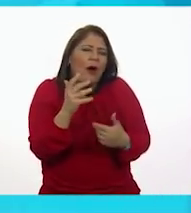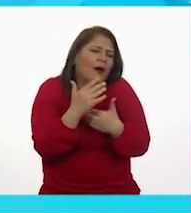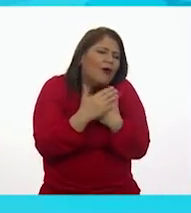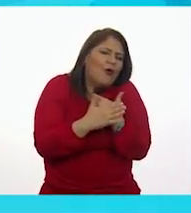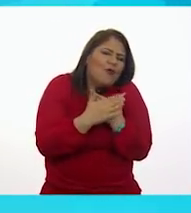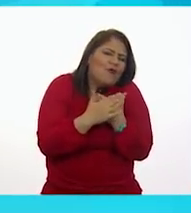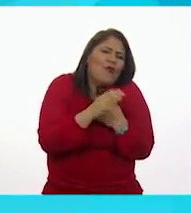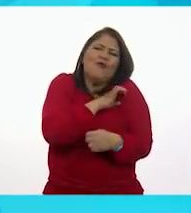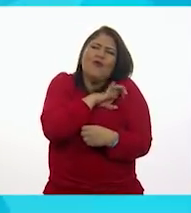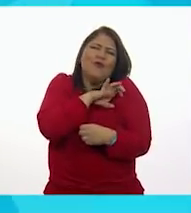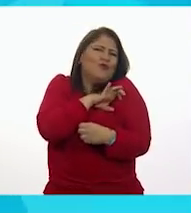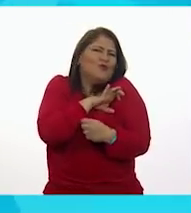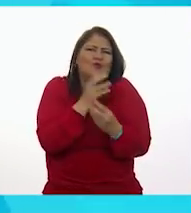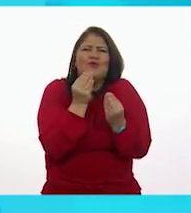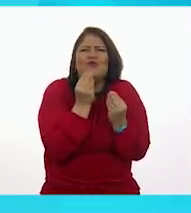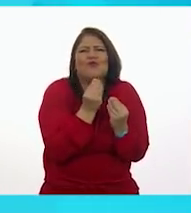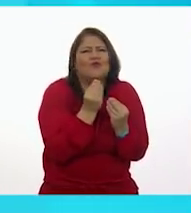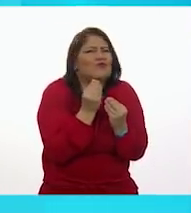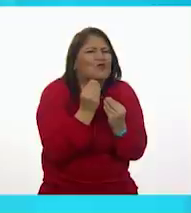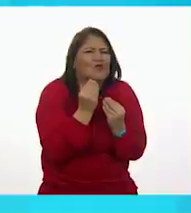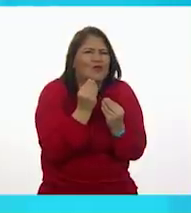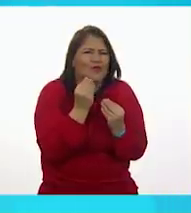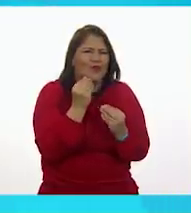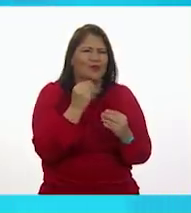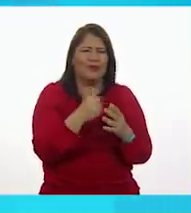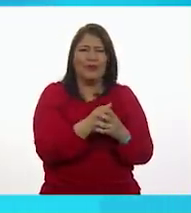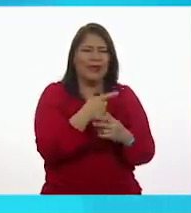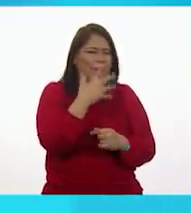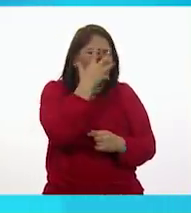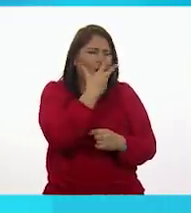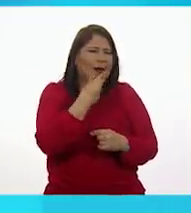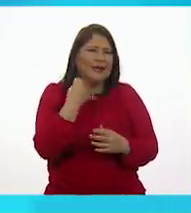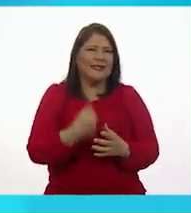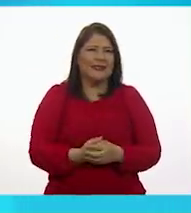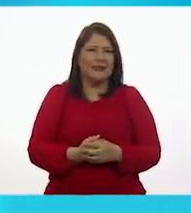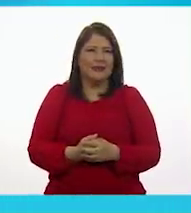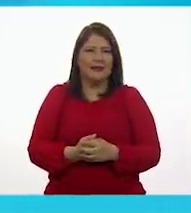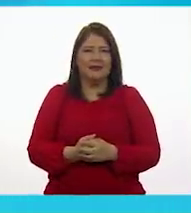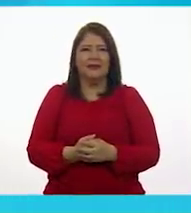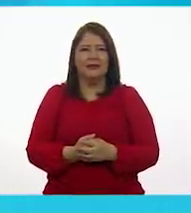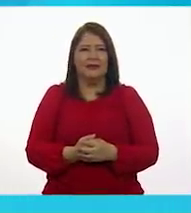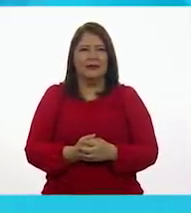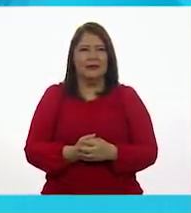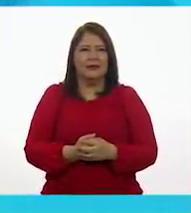¡Ay, te quiero tanto, Miss! ¡Ay, qué bonito!